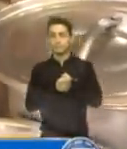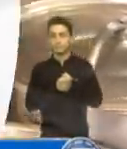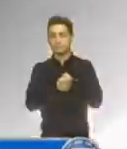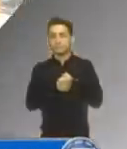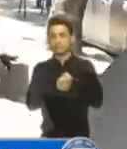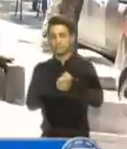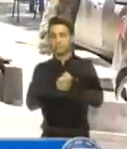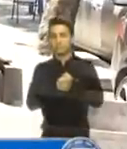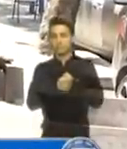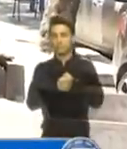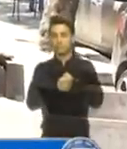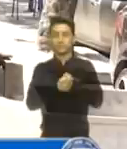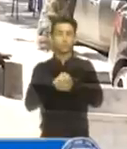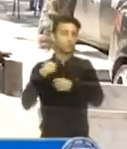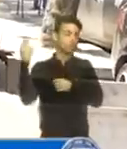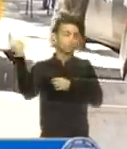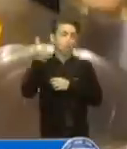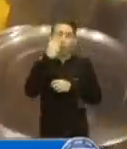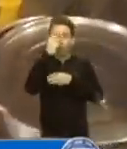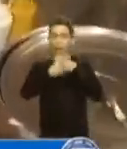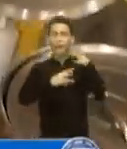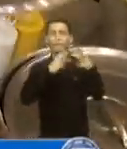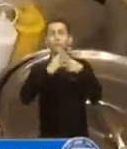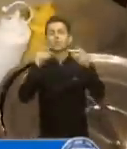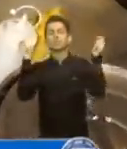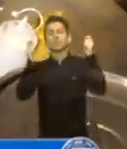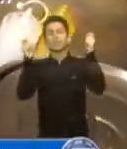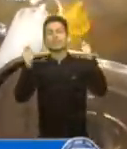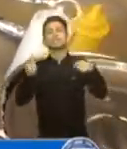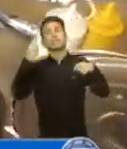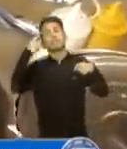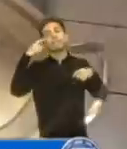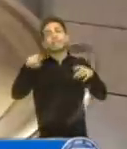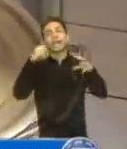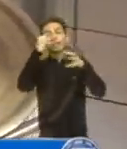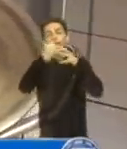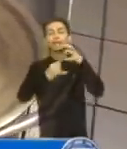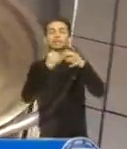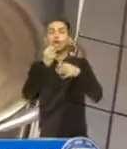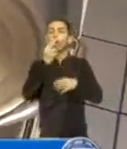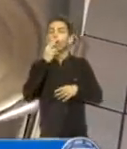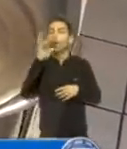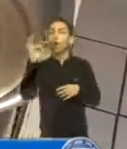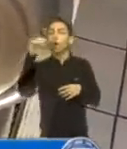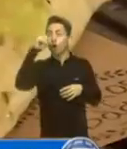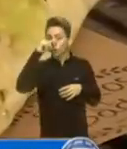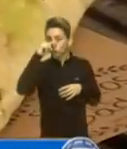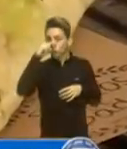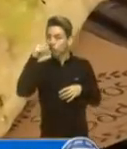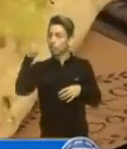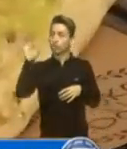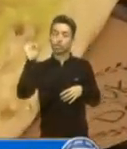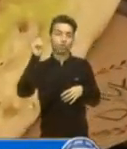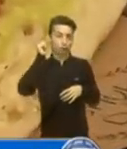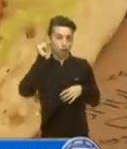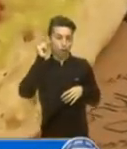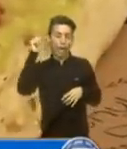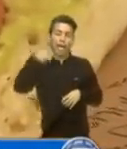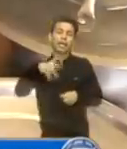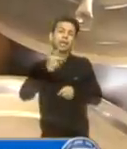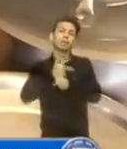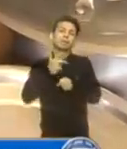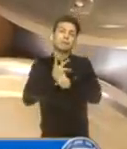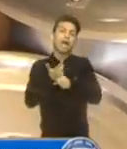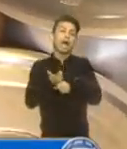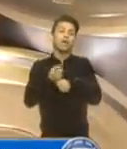Y es que a nivel mundial se celebra el Día del Hot Dog, pero acá en Guatemala le conocemos como Xuco, Xuquito o